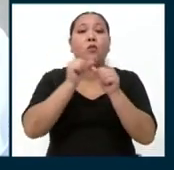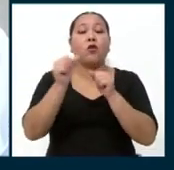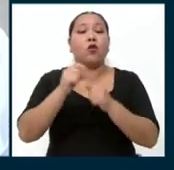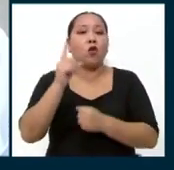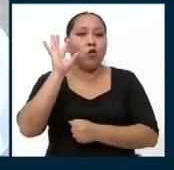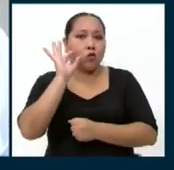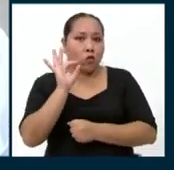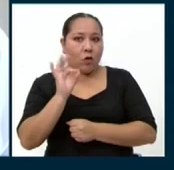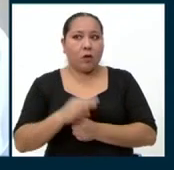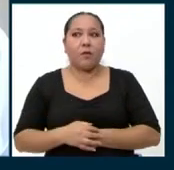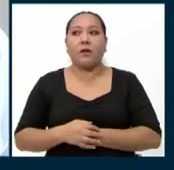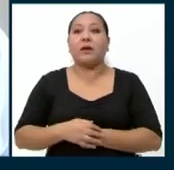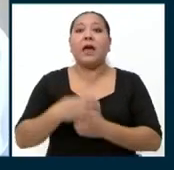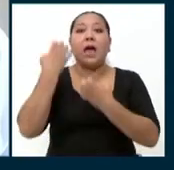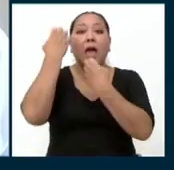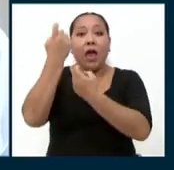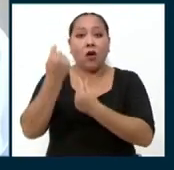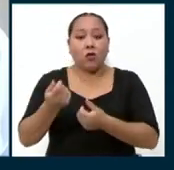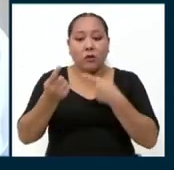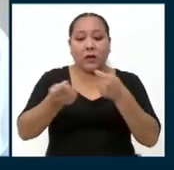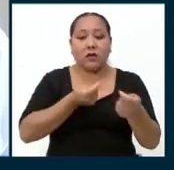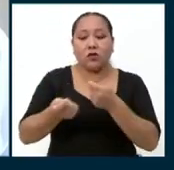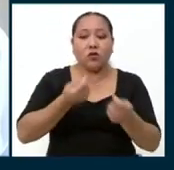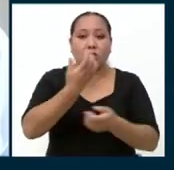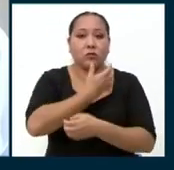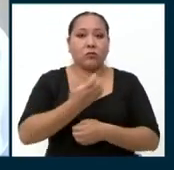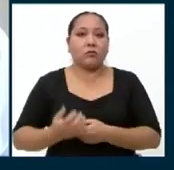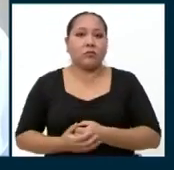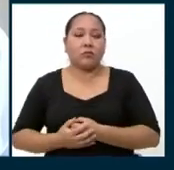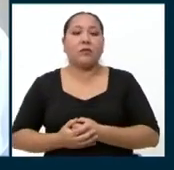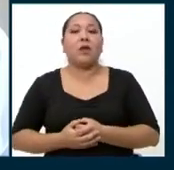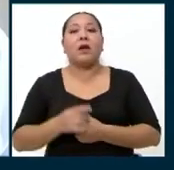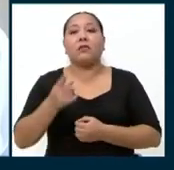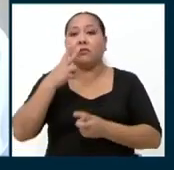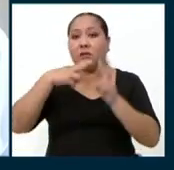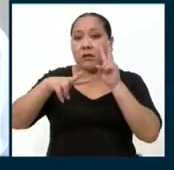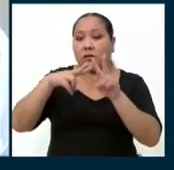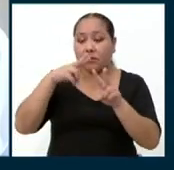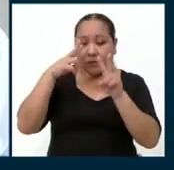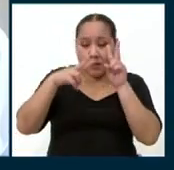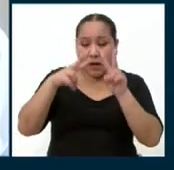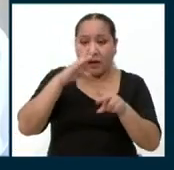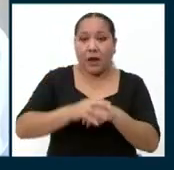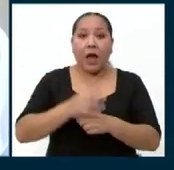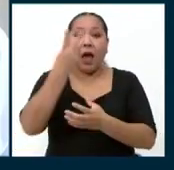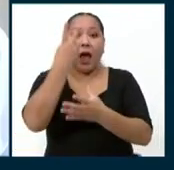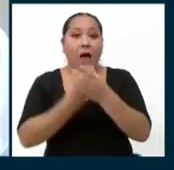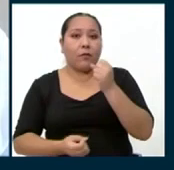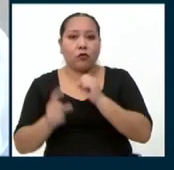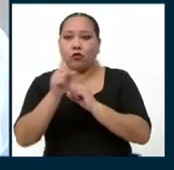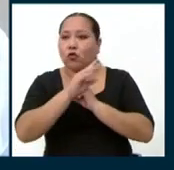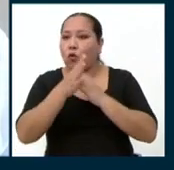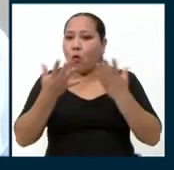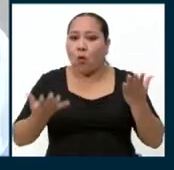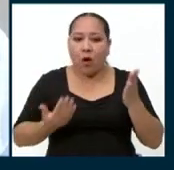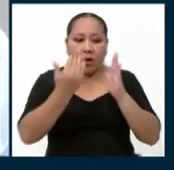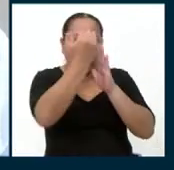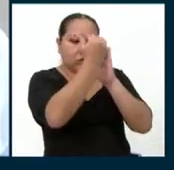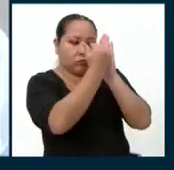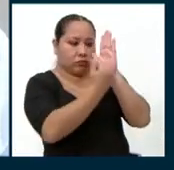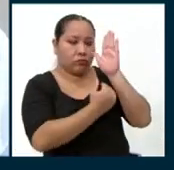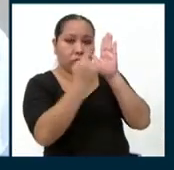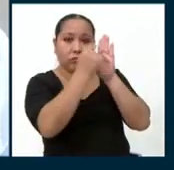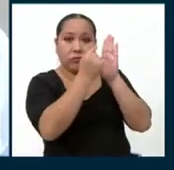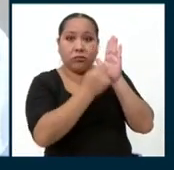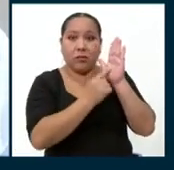economista, especialista en gestión pública. Reiterar que ambos candidatos no registran información en la sección de antecedentes penales de la